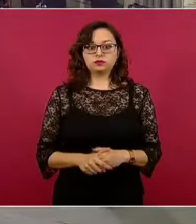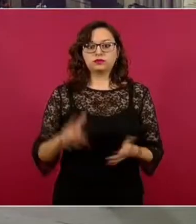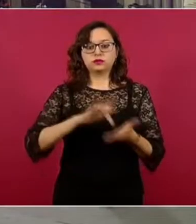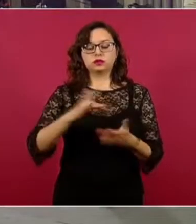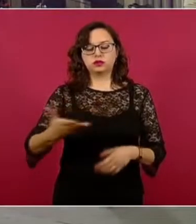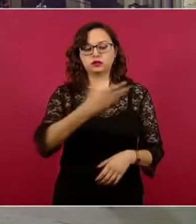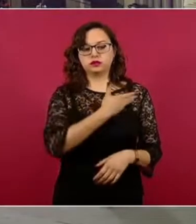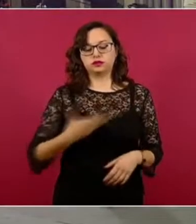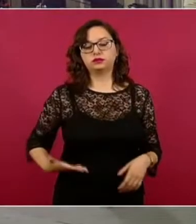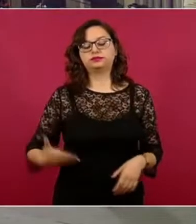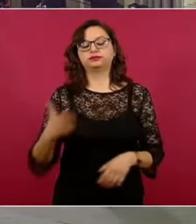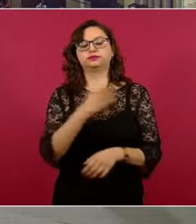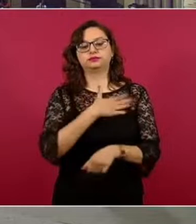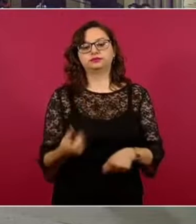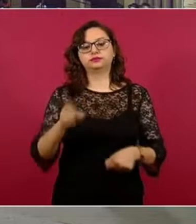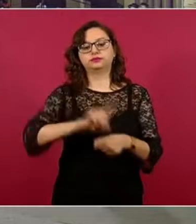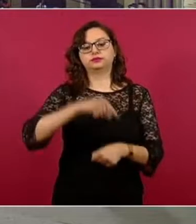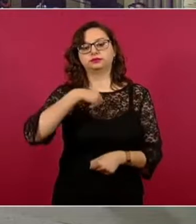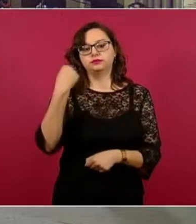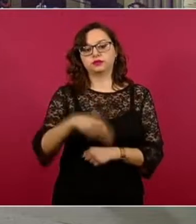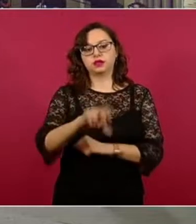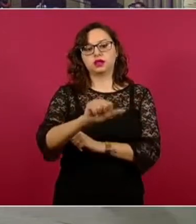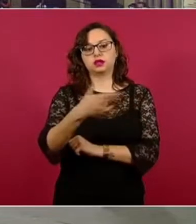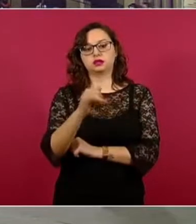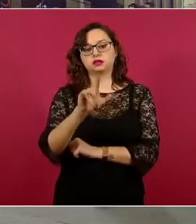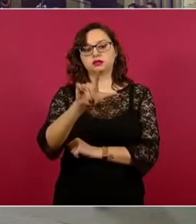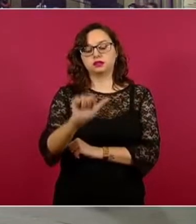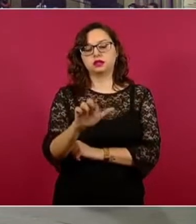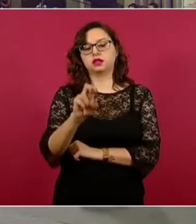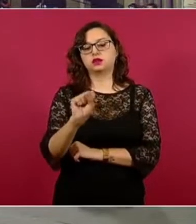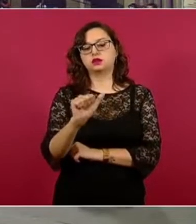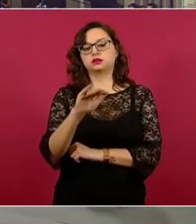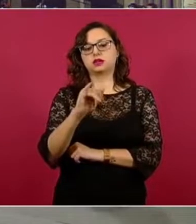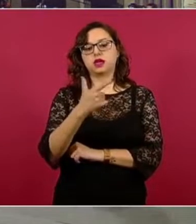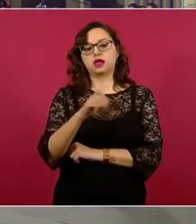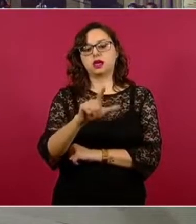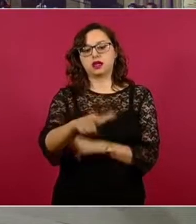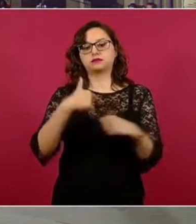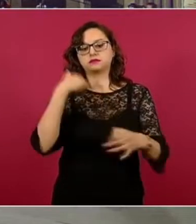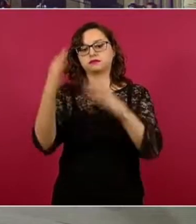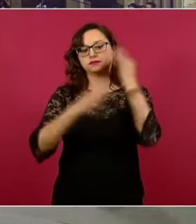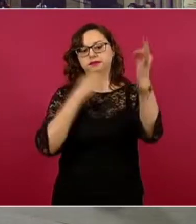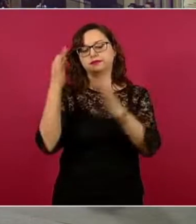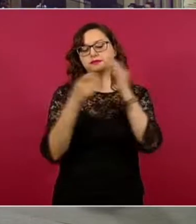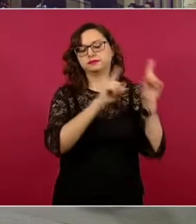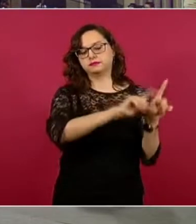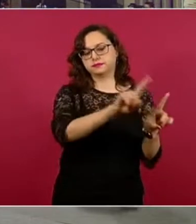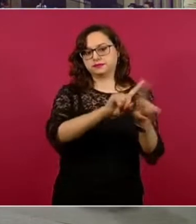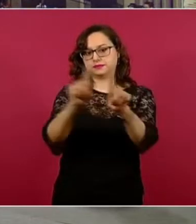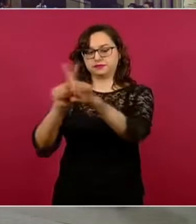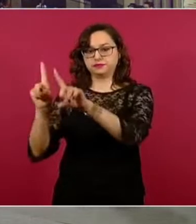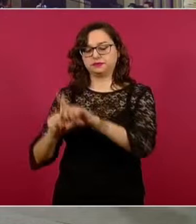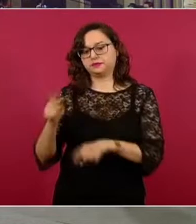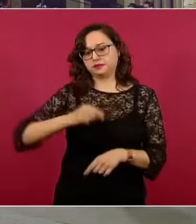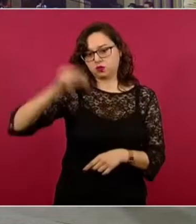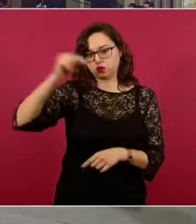Gracias, presidente. Buenos días. Shaila Rosagel, corresponsal de Grupo Gili en el Imparcial de Sonora. La Crónica de Mexicali y Frontera de